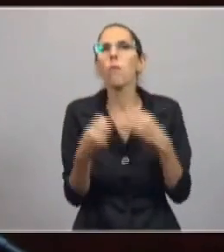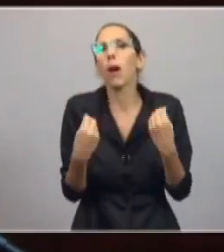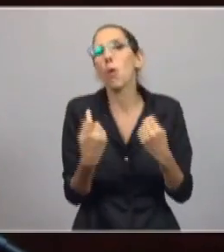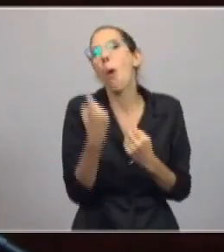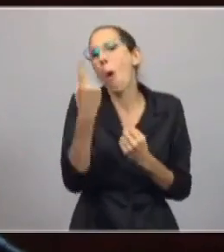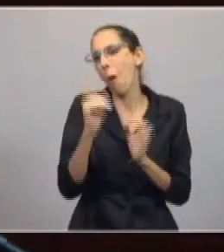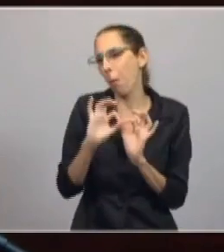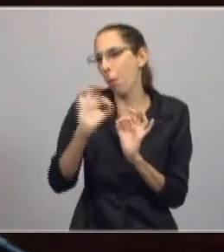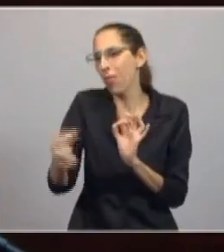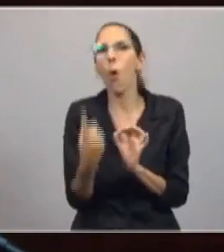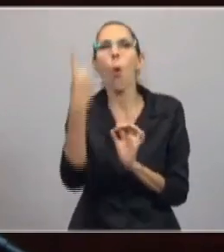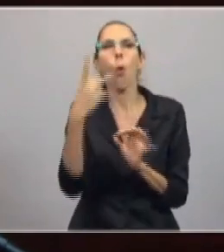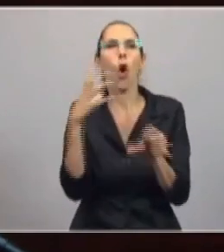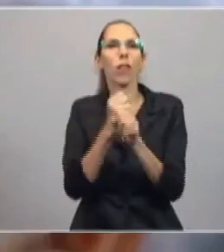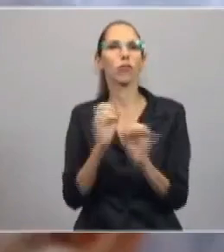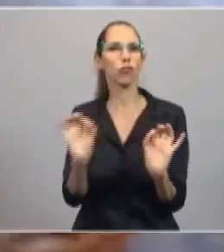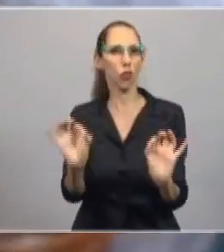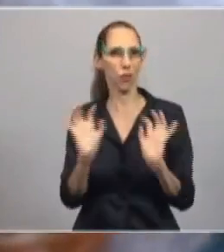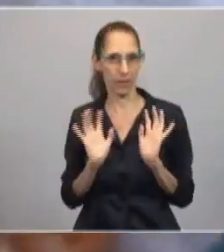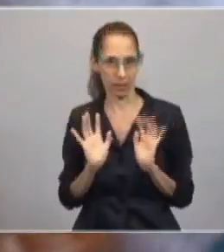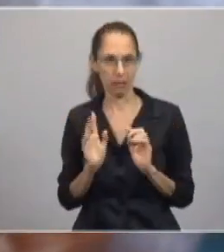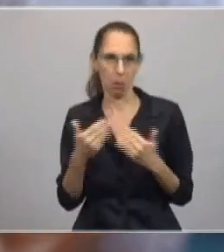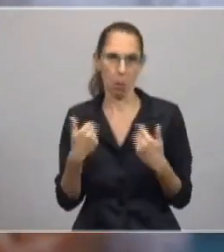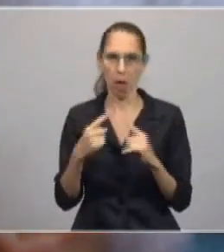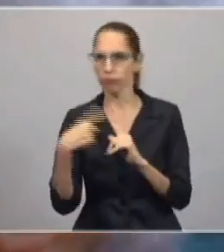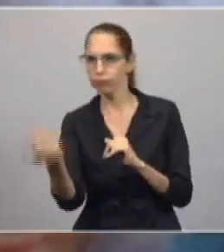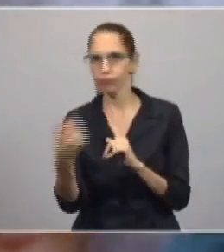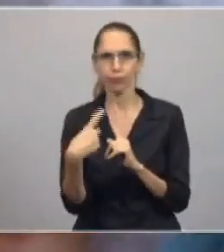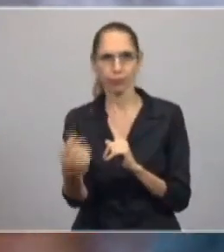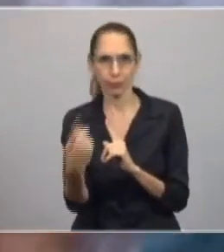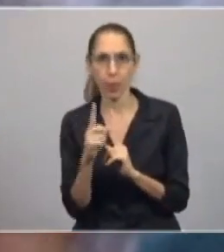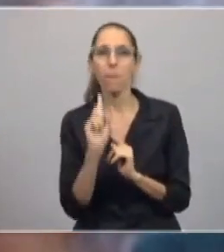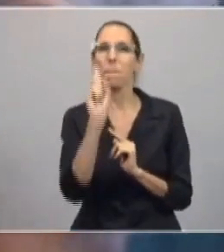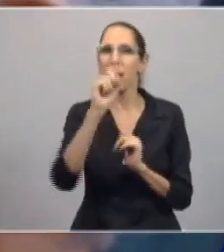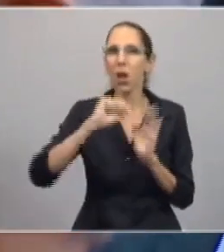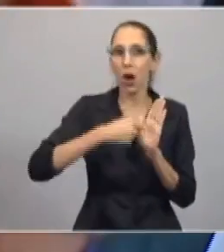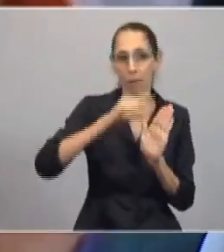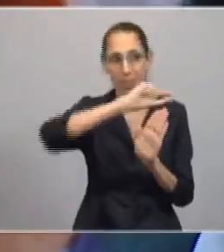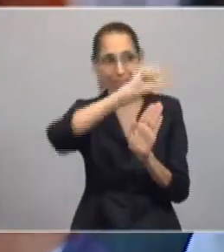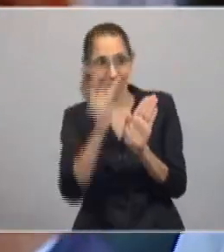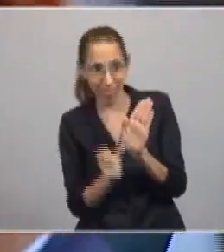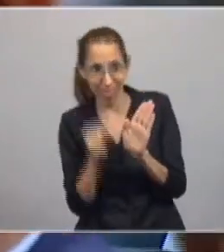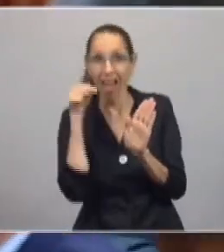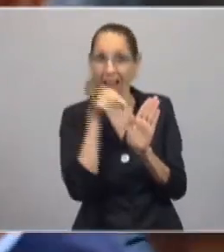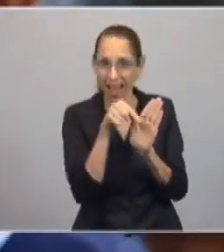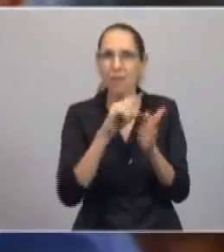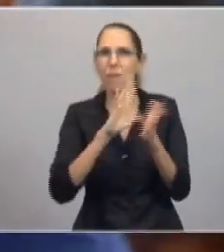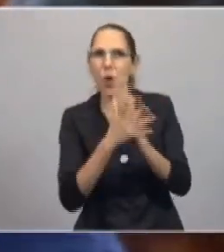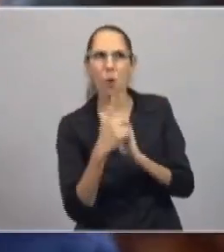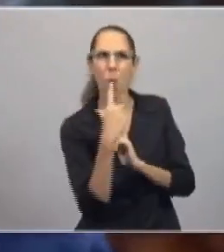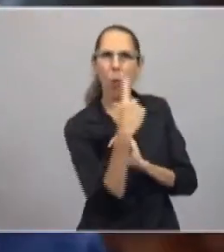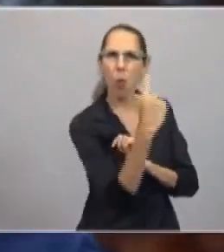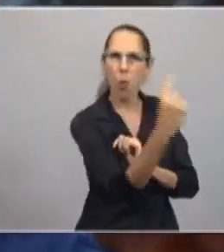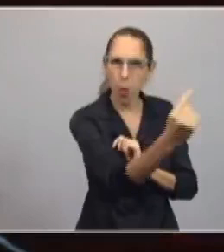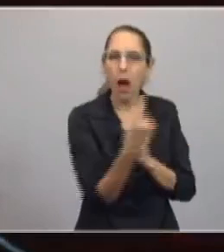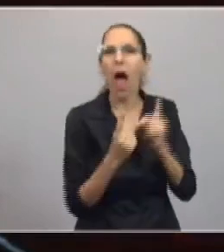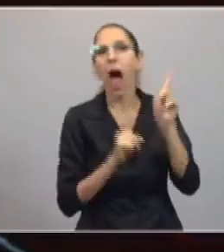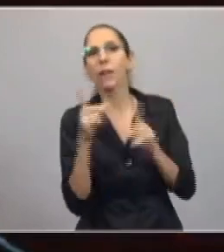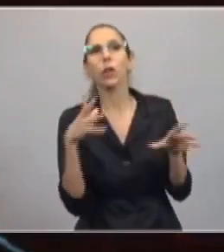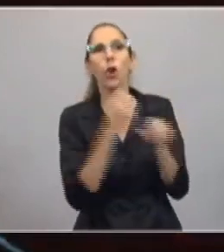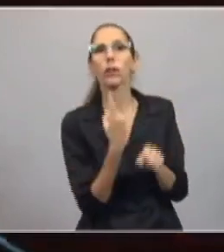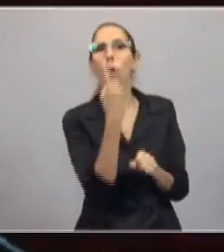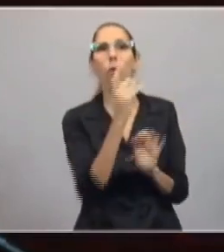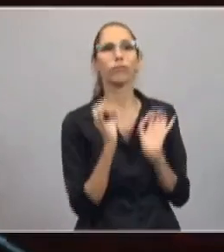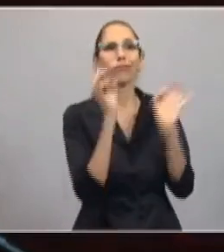transporte, en nuestro conurbano, por sus características, más de un tercio de los viajes requiere 2 transportes y a veces